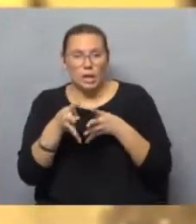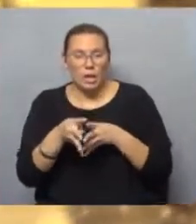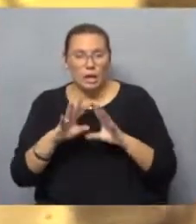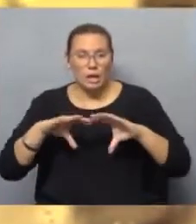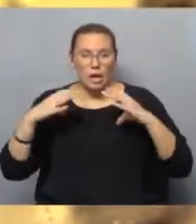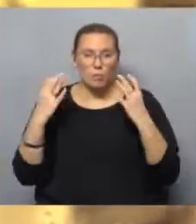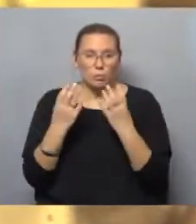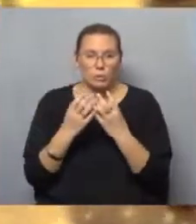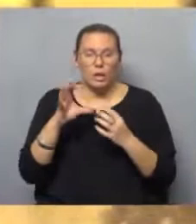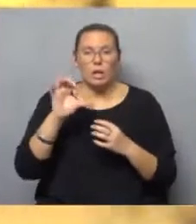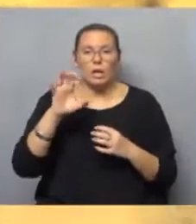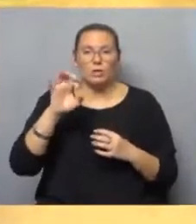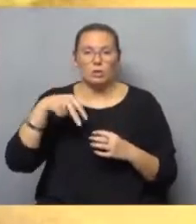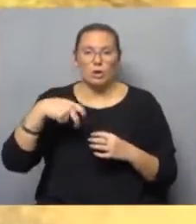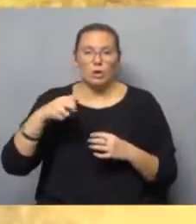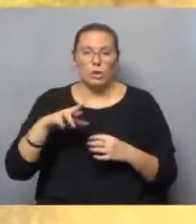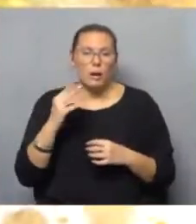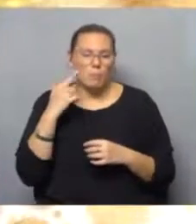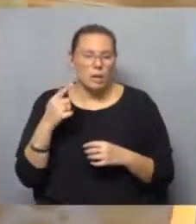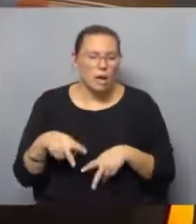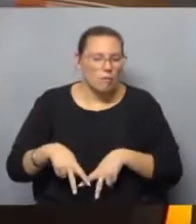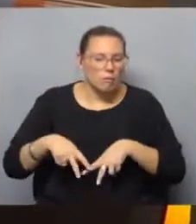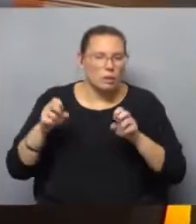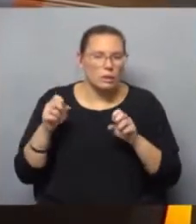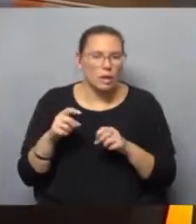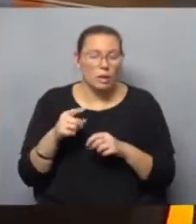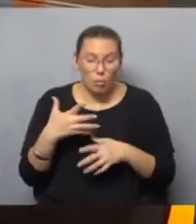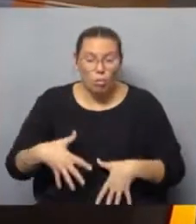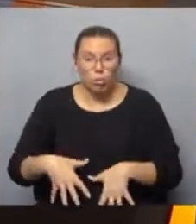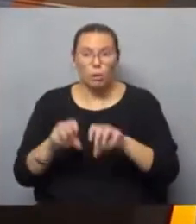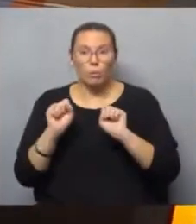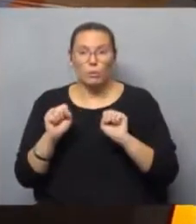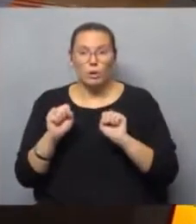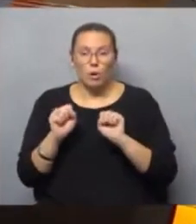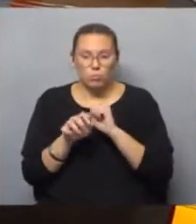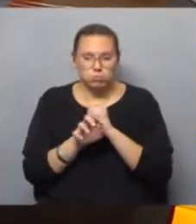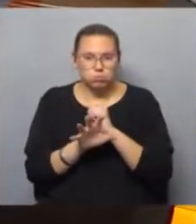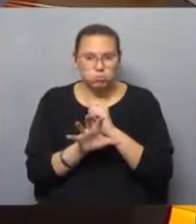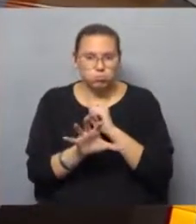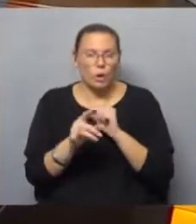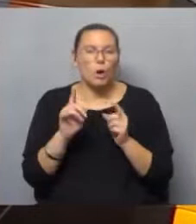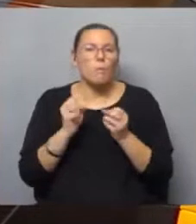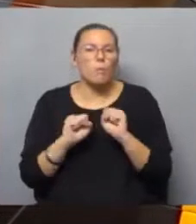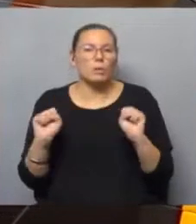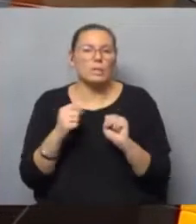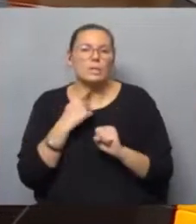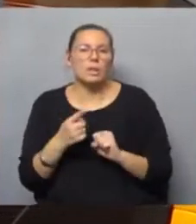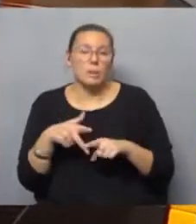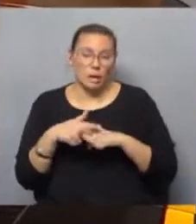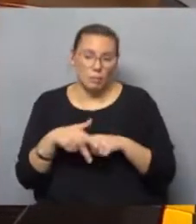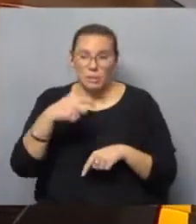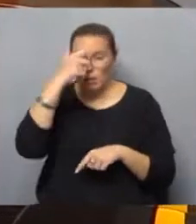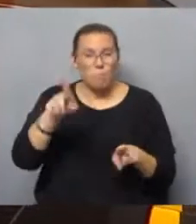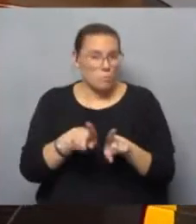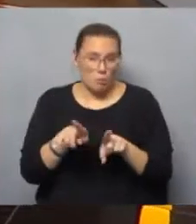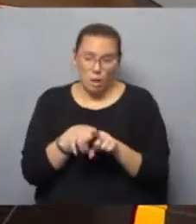estudiar lo que eran las cordilleras suboceánicas. Se terminó descubriendo que a partir de eso se podía utilizar como herramienta científica ese mismo